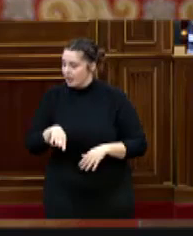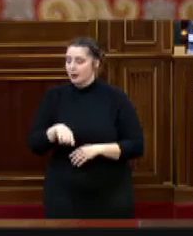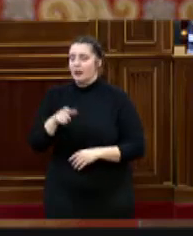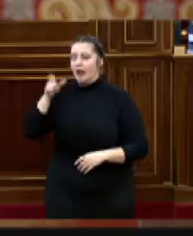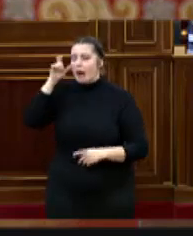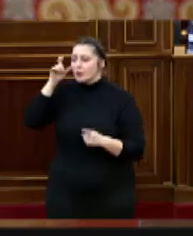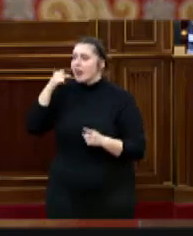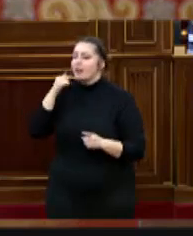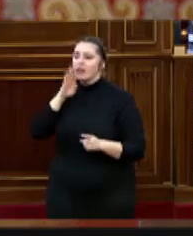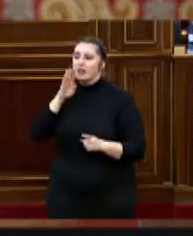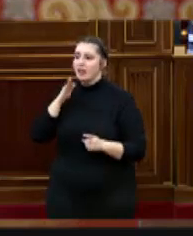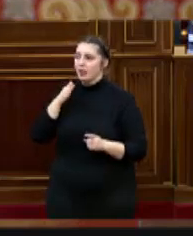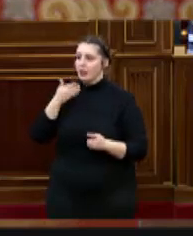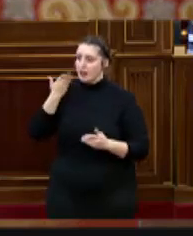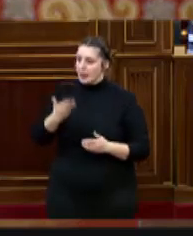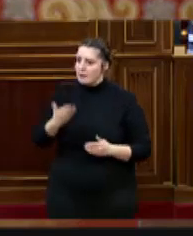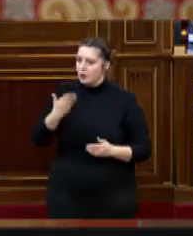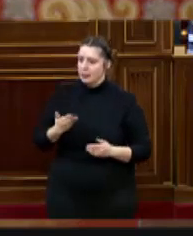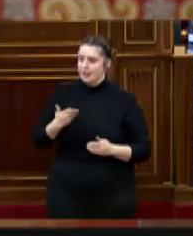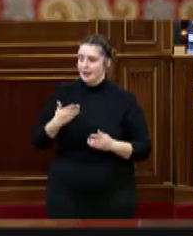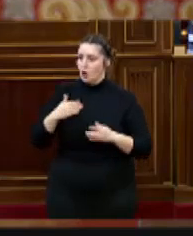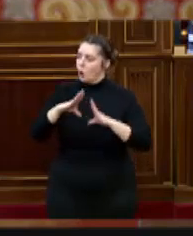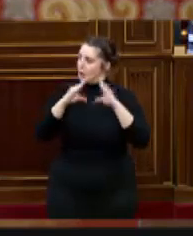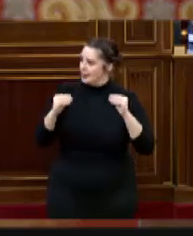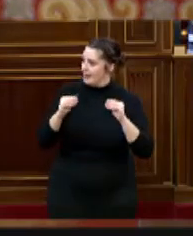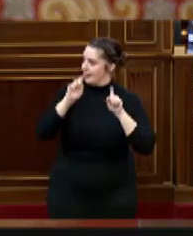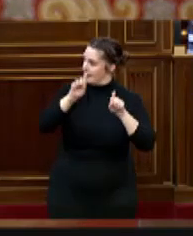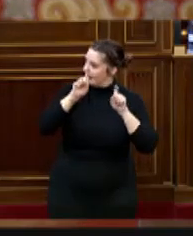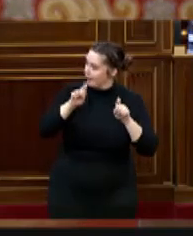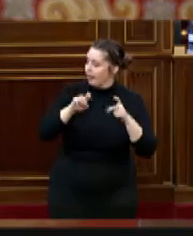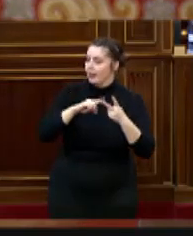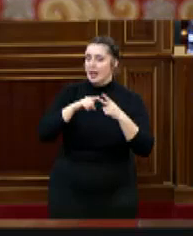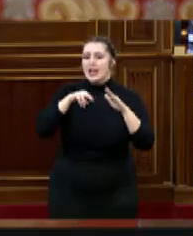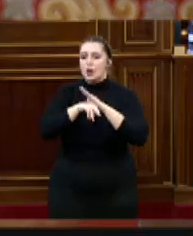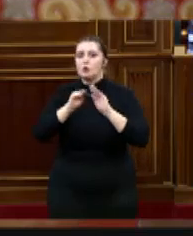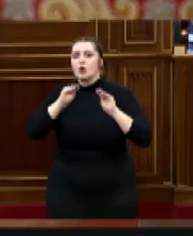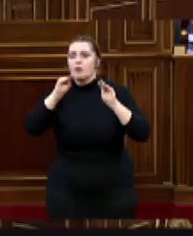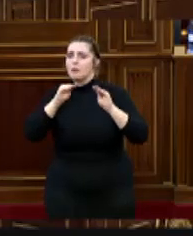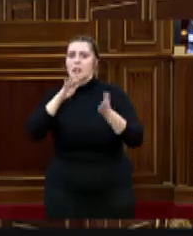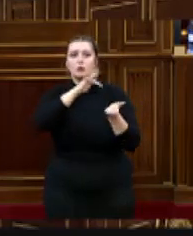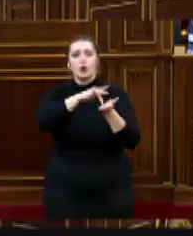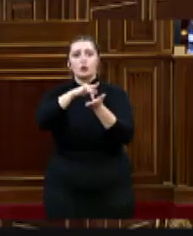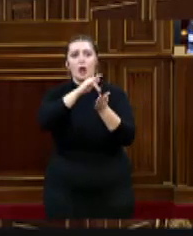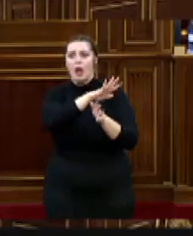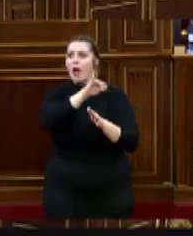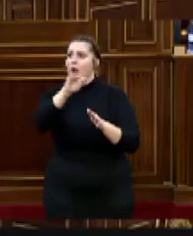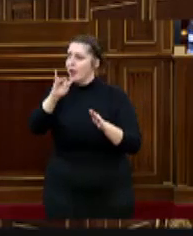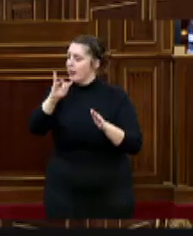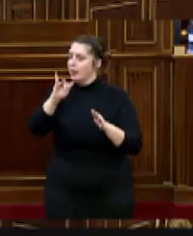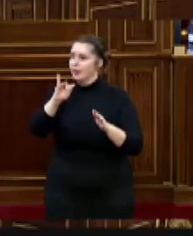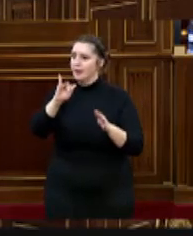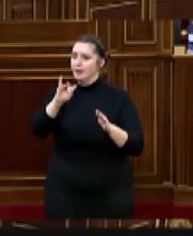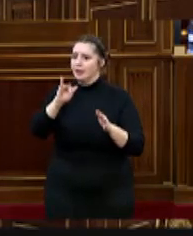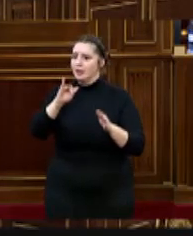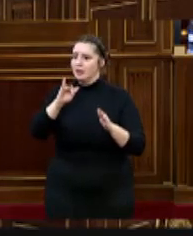pues por ejemplo la enseñanza en la universidad los propios cursos de formación que se están desarrollando por las